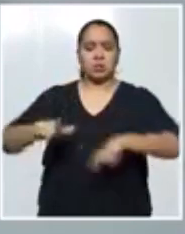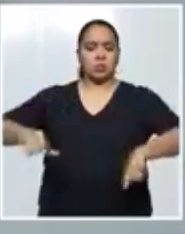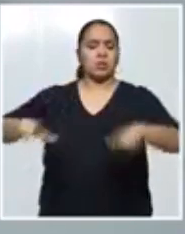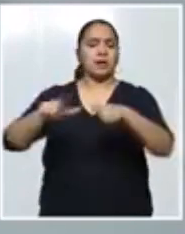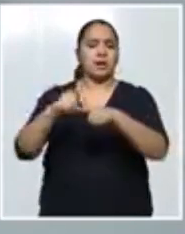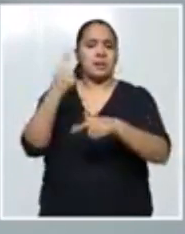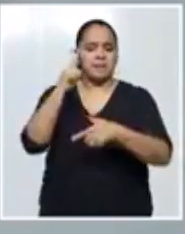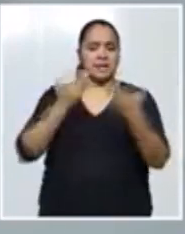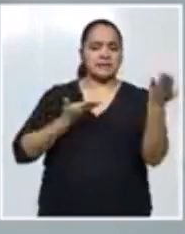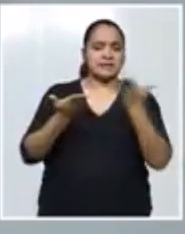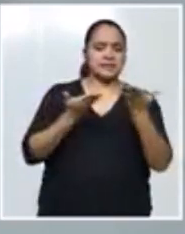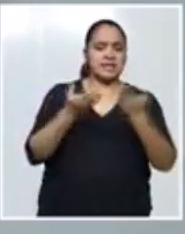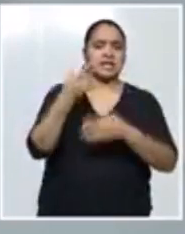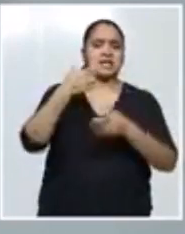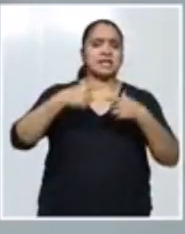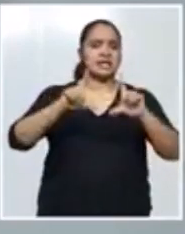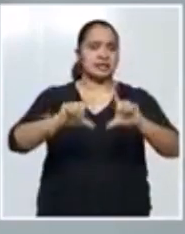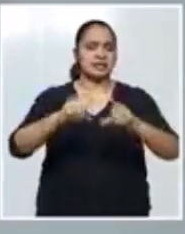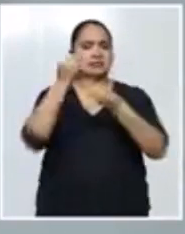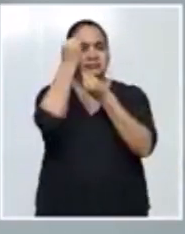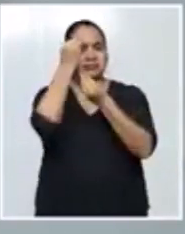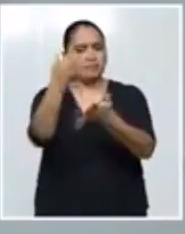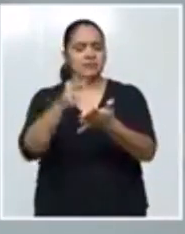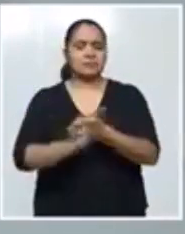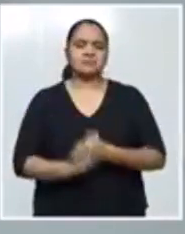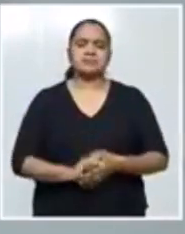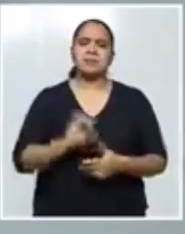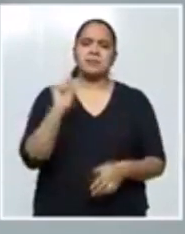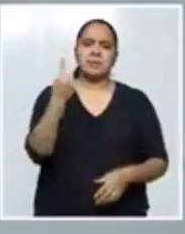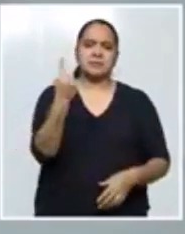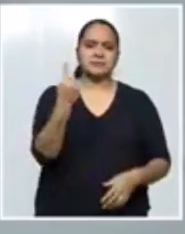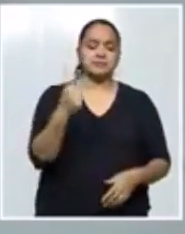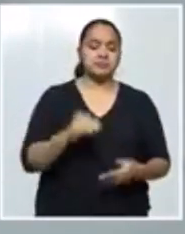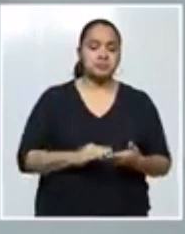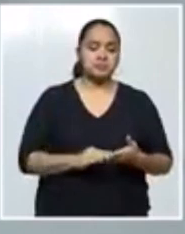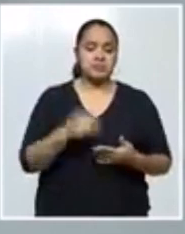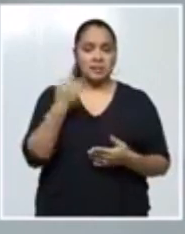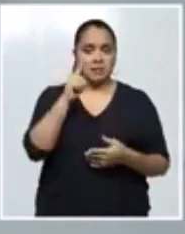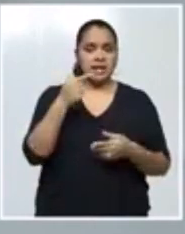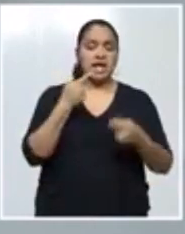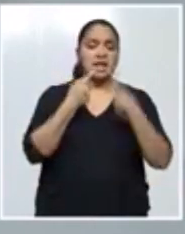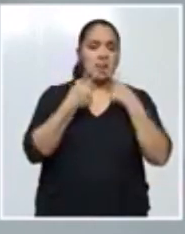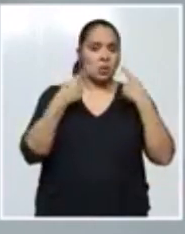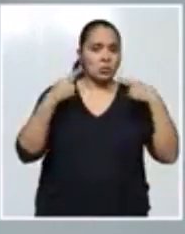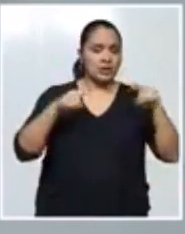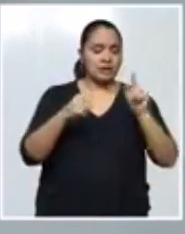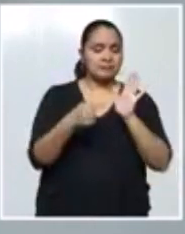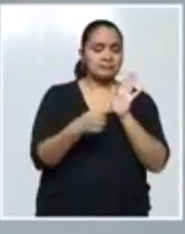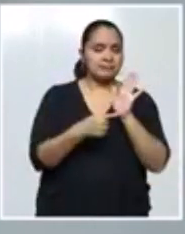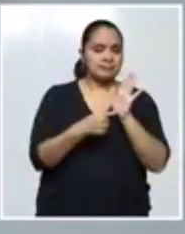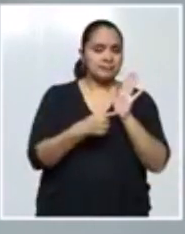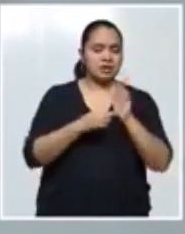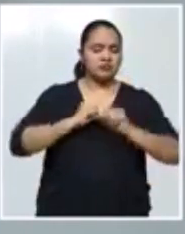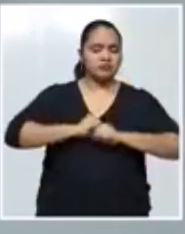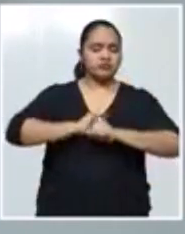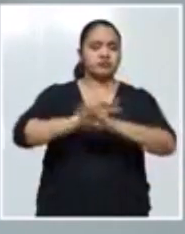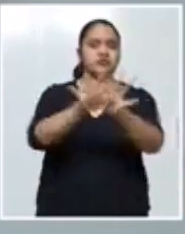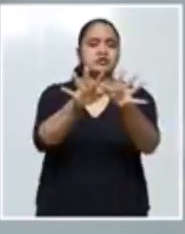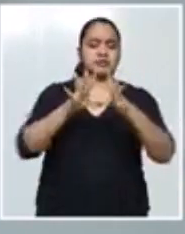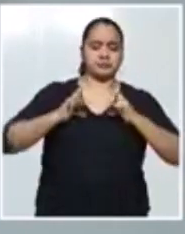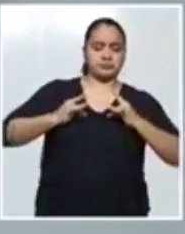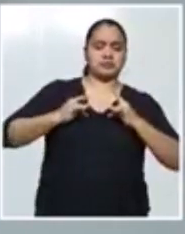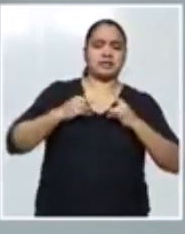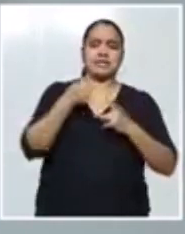clientes a la opinión pública comunica primero para lograr un mayor control preventivo del contagio del cobi 19